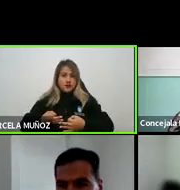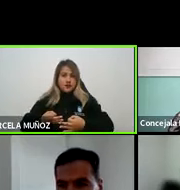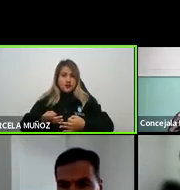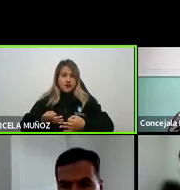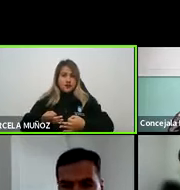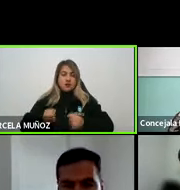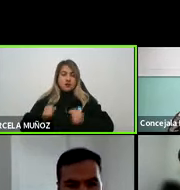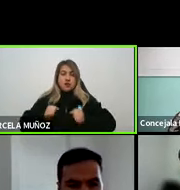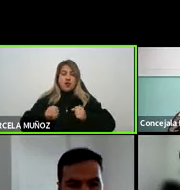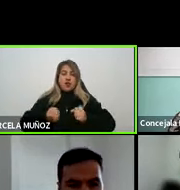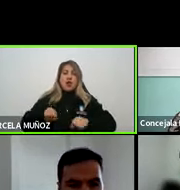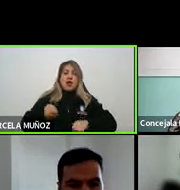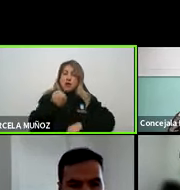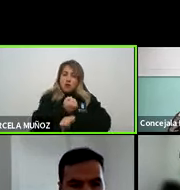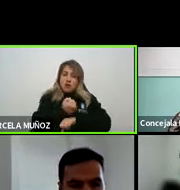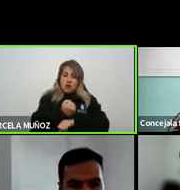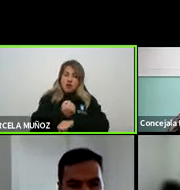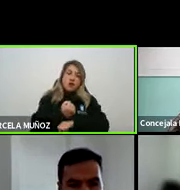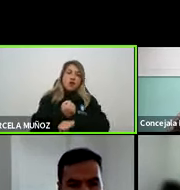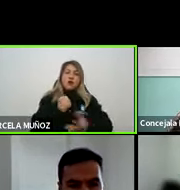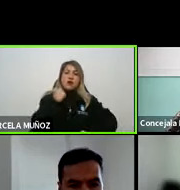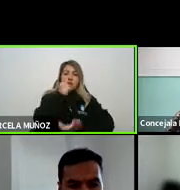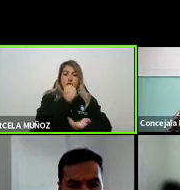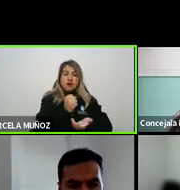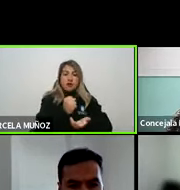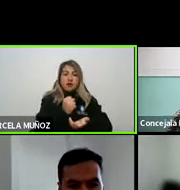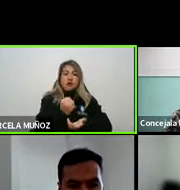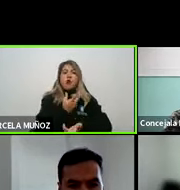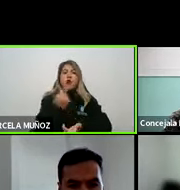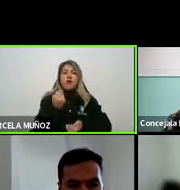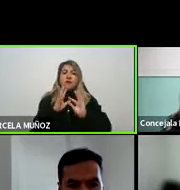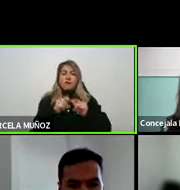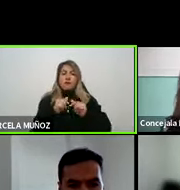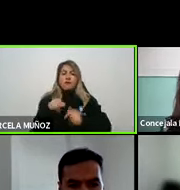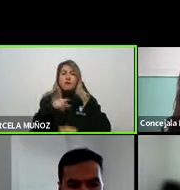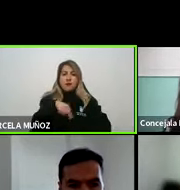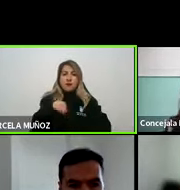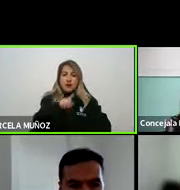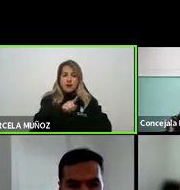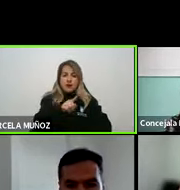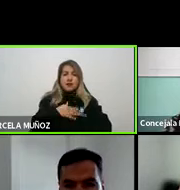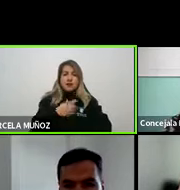se va a ayudar con esta ayuda, para la redundancia.